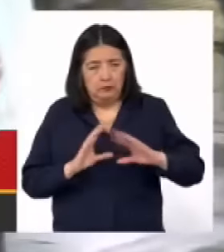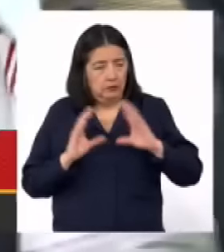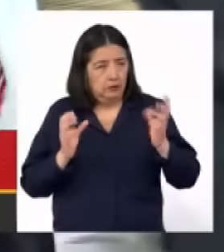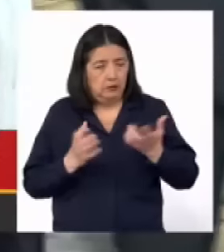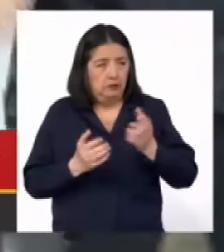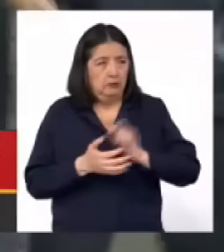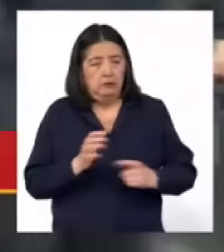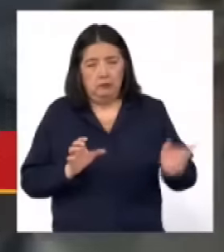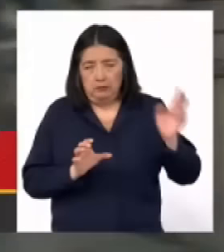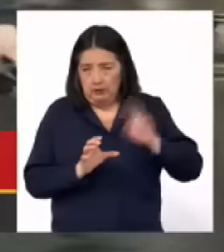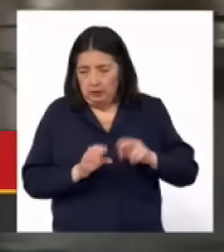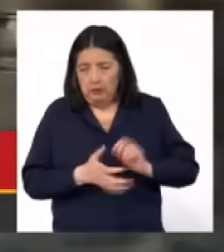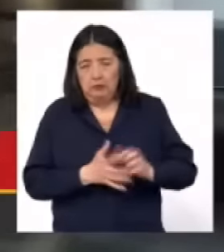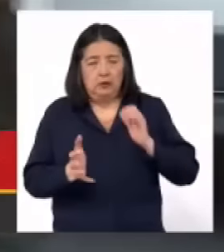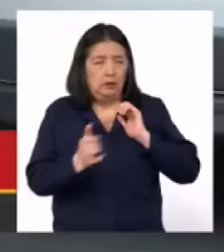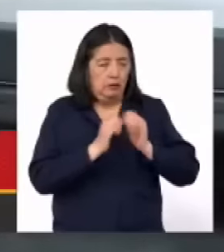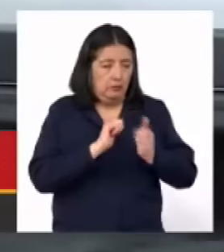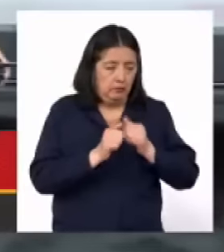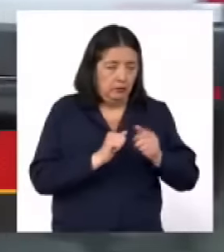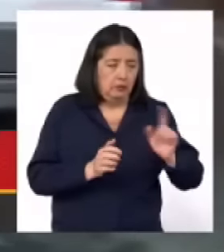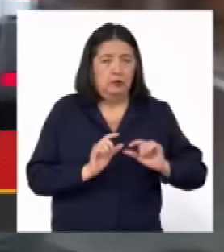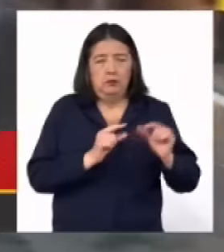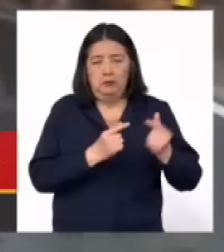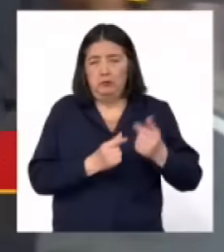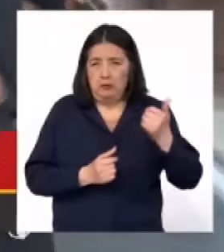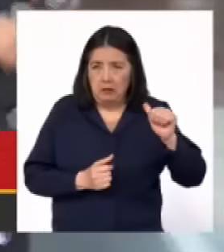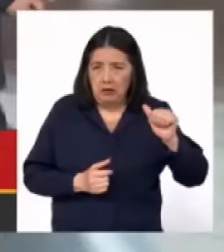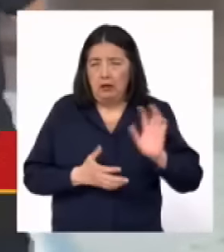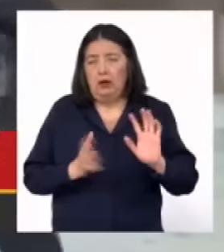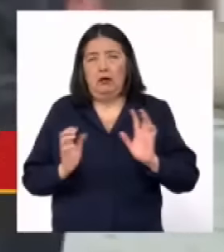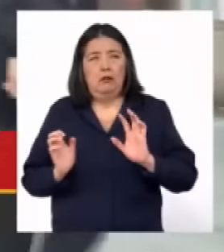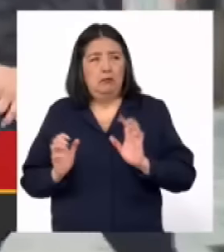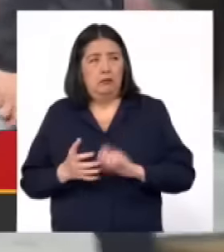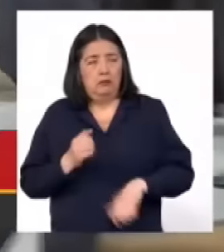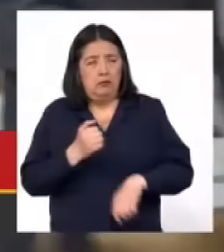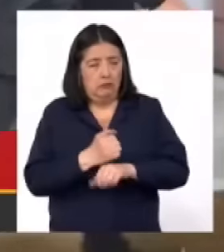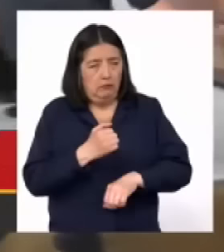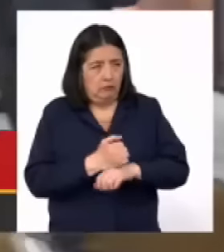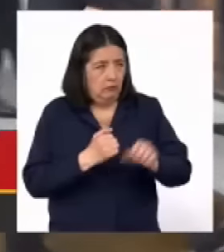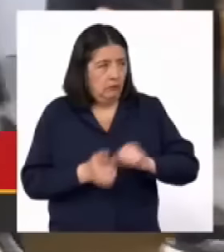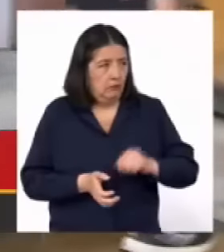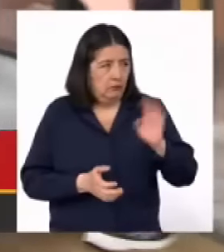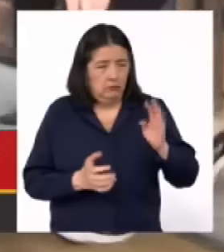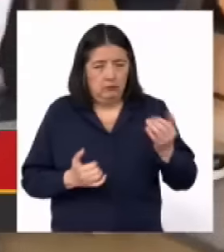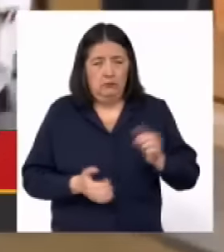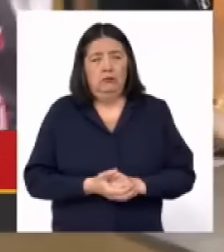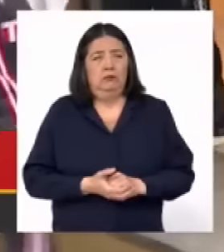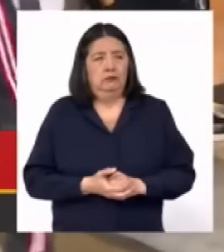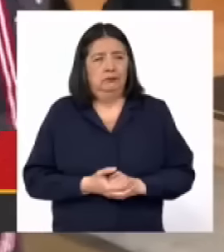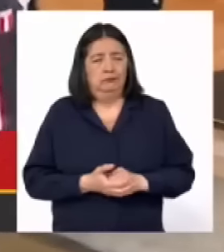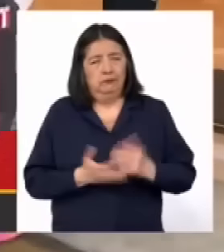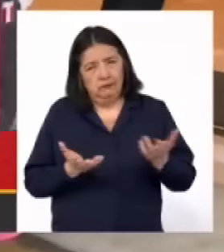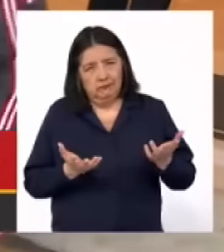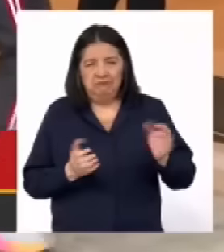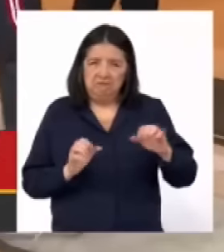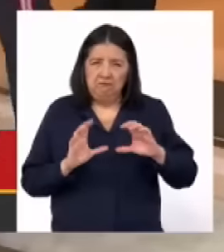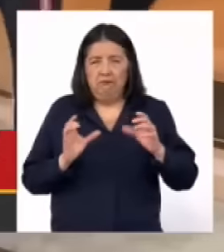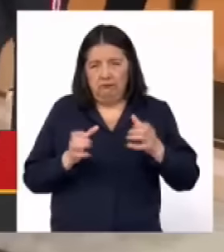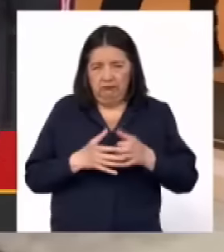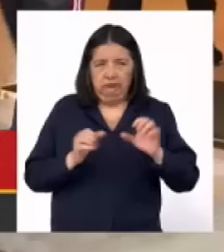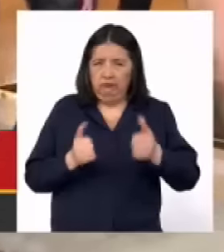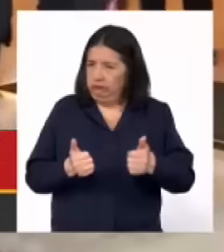que participe en el Brasileirão, en la Serie A, en la primera división del fútbol brasileño. Es un estadio que